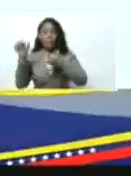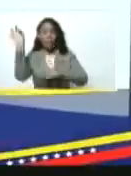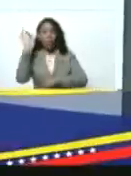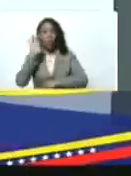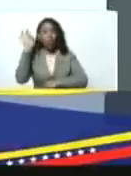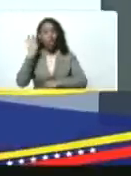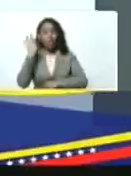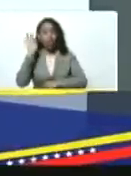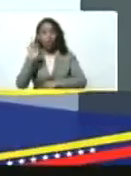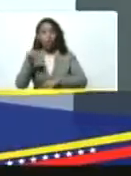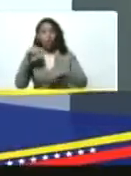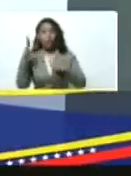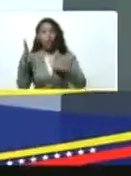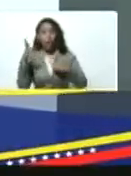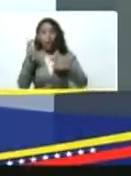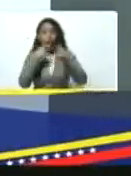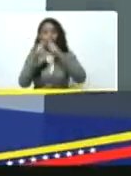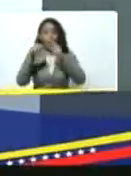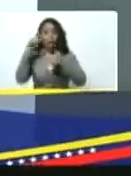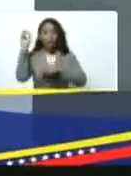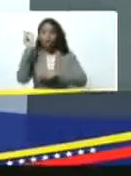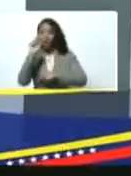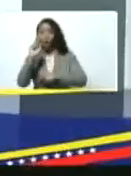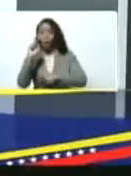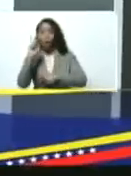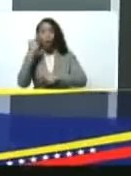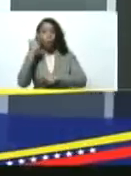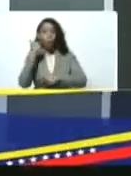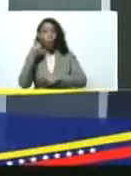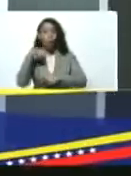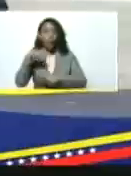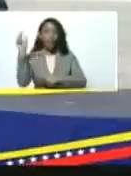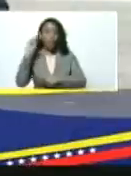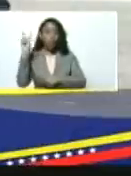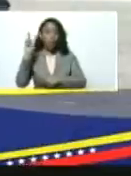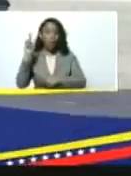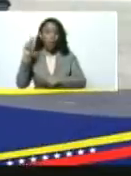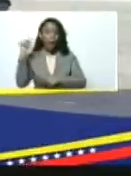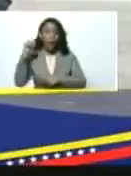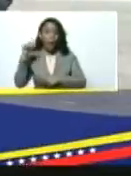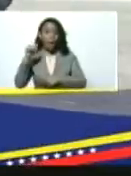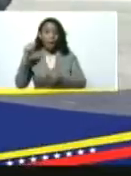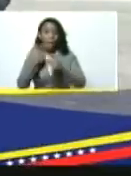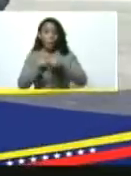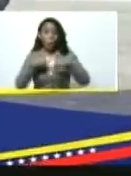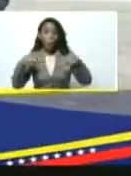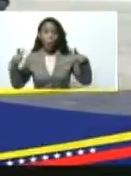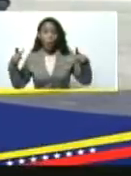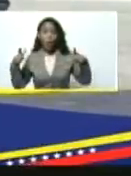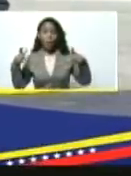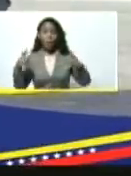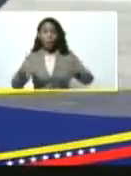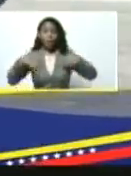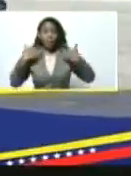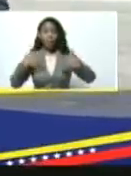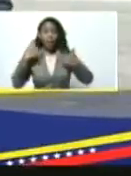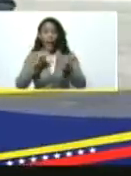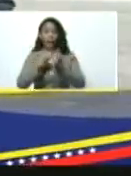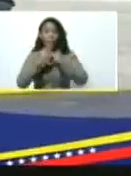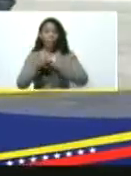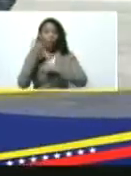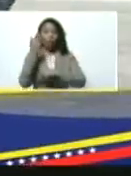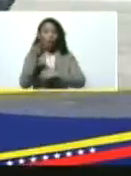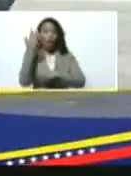76% de las exportaciones no tradicionales de Venezuela. Dado este nivel de incremento y el incentivo y el cambio que